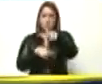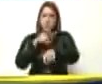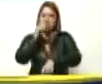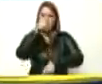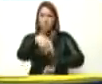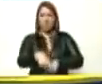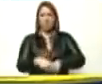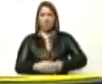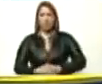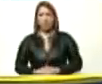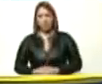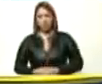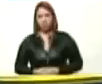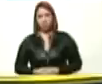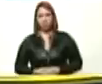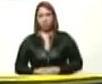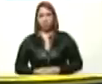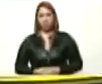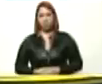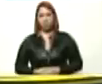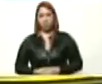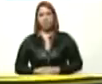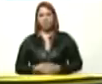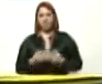repartiéndose, botín,